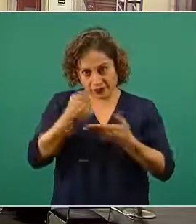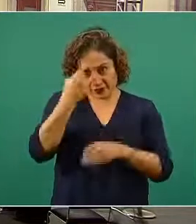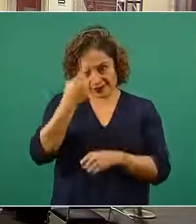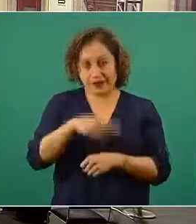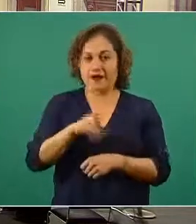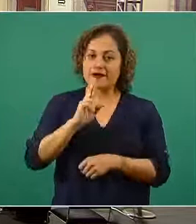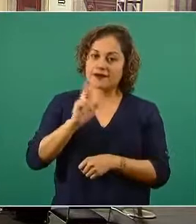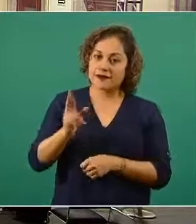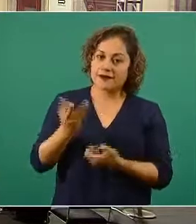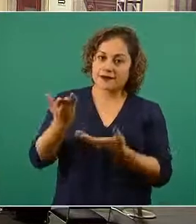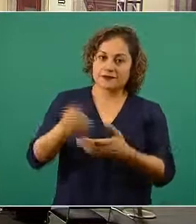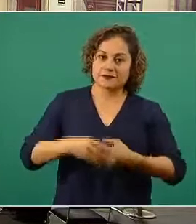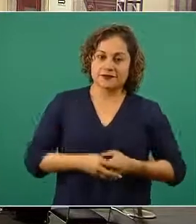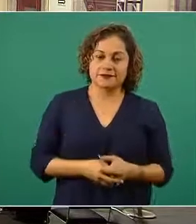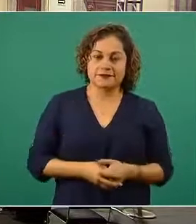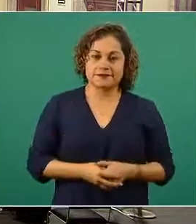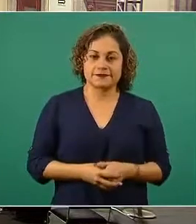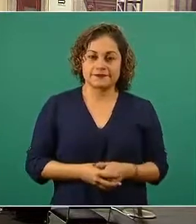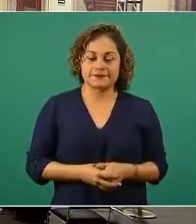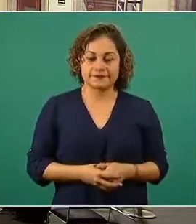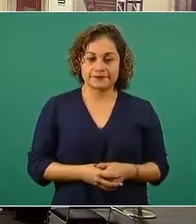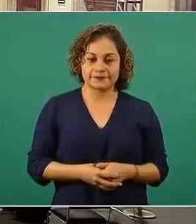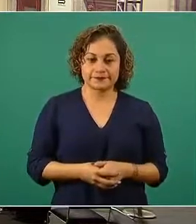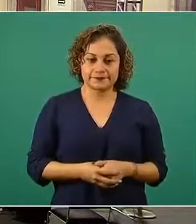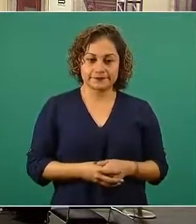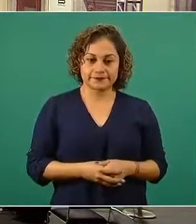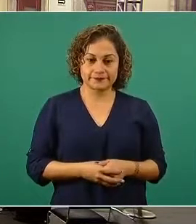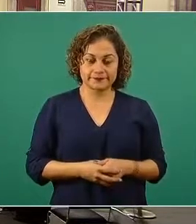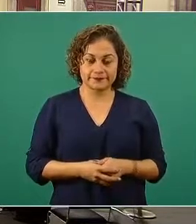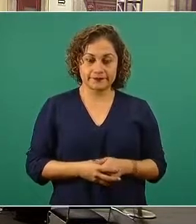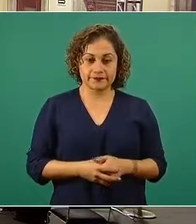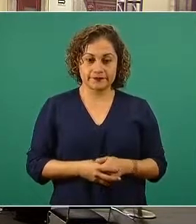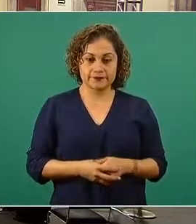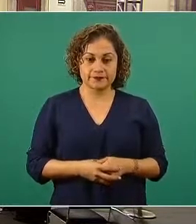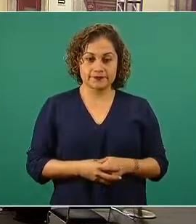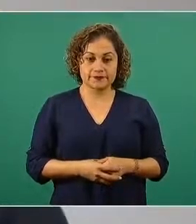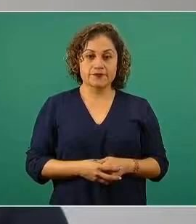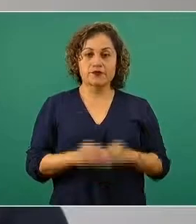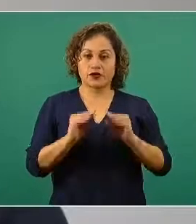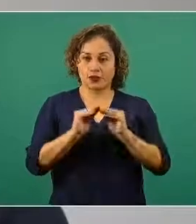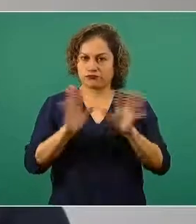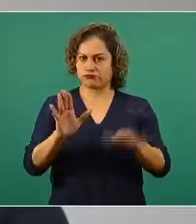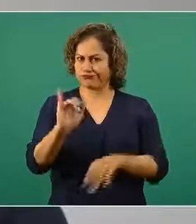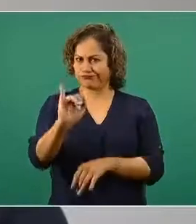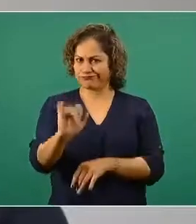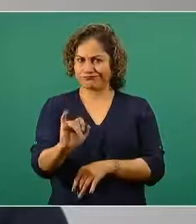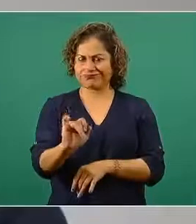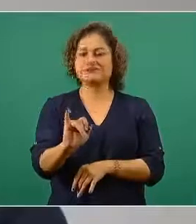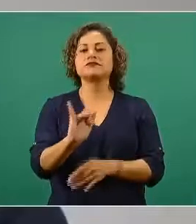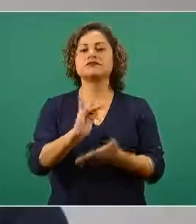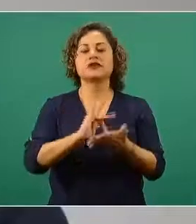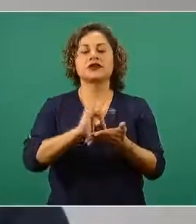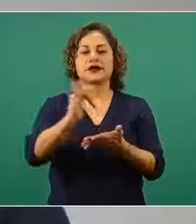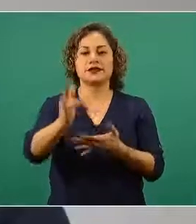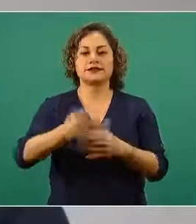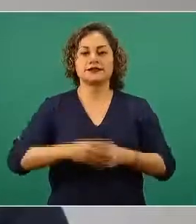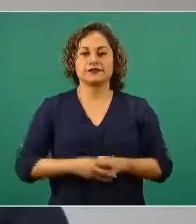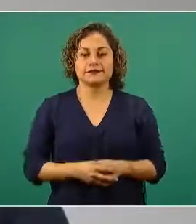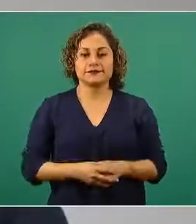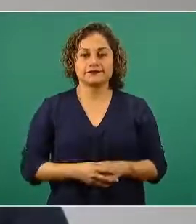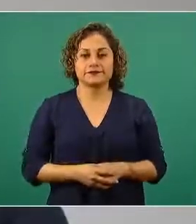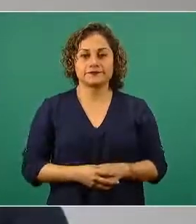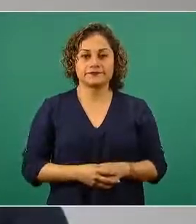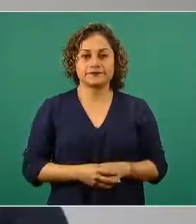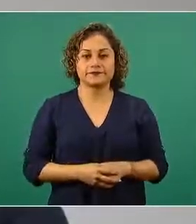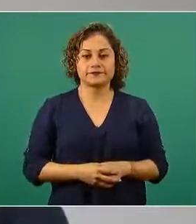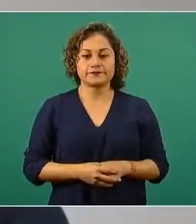respuesta que solicita el compañero. Gracias. Claro, muchas gracias, con mucho gusto